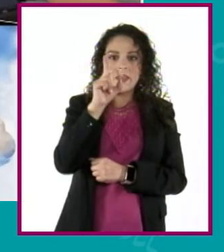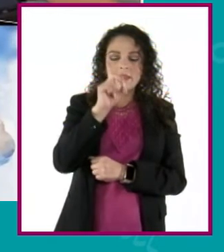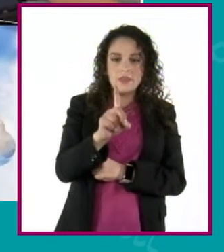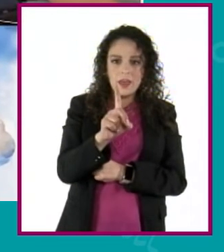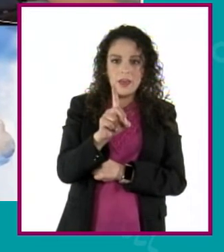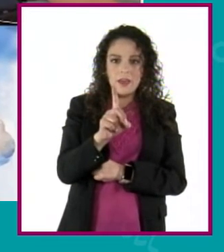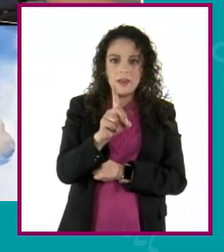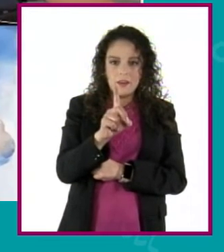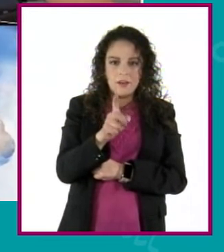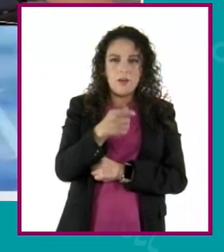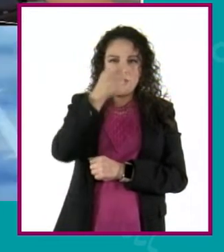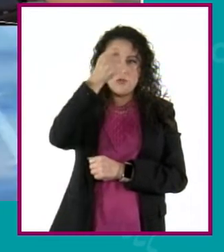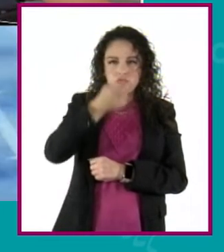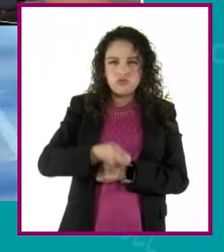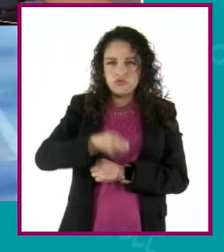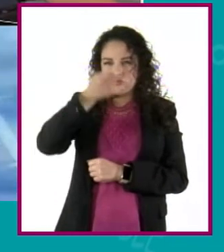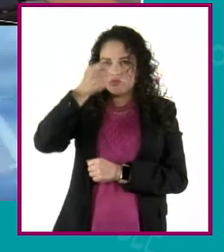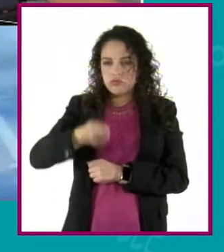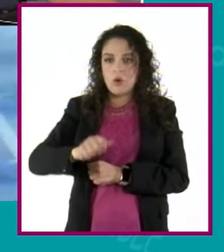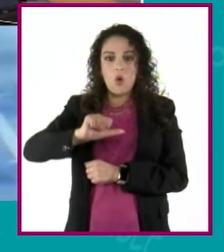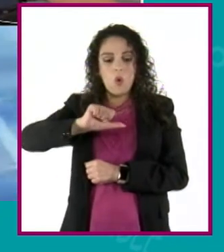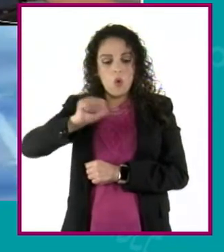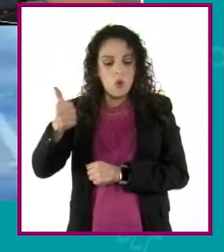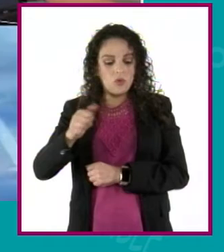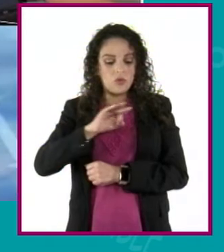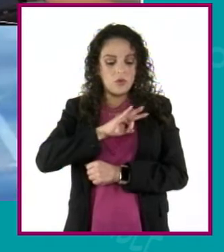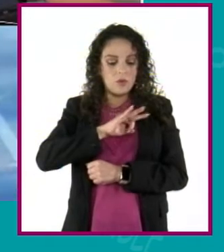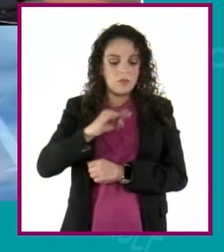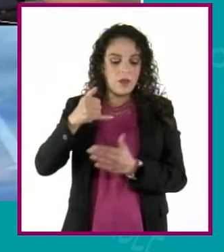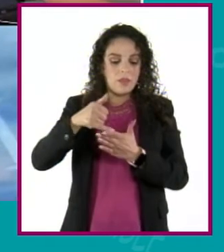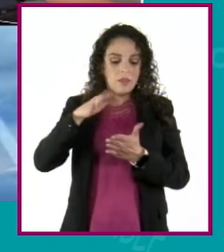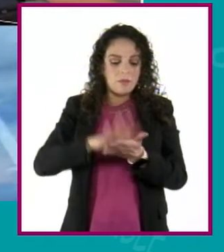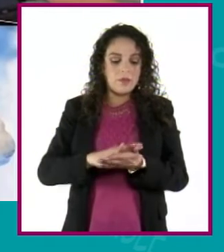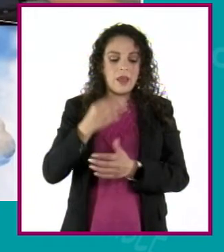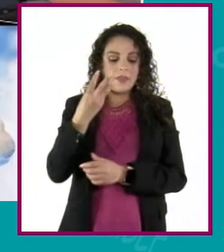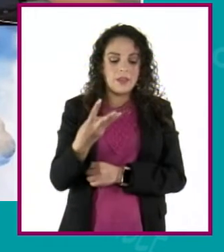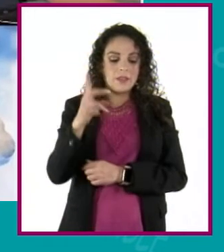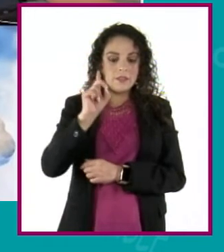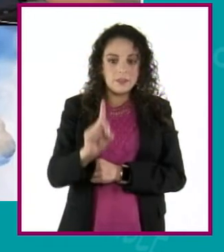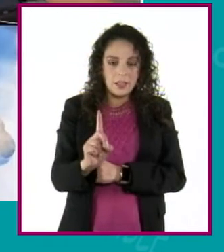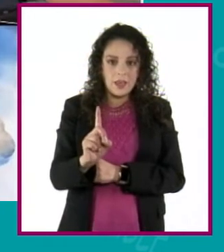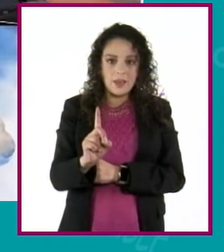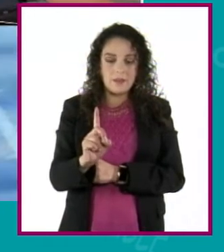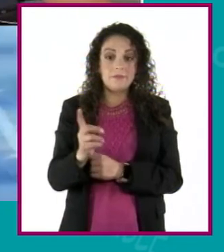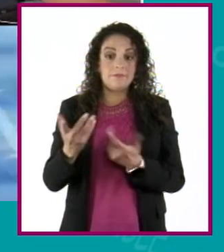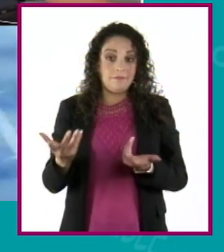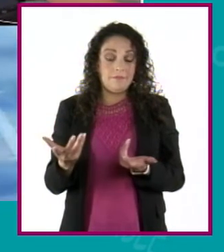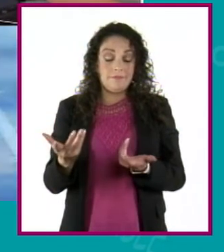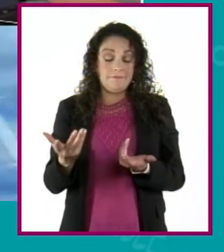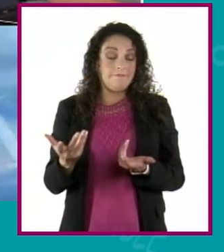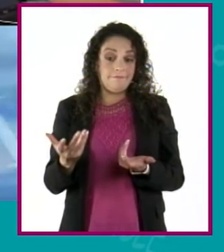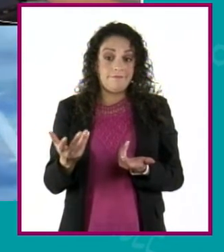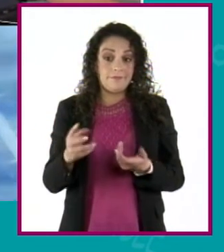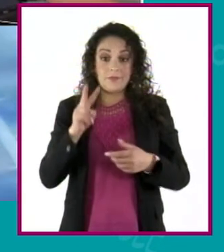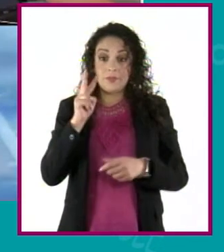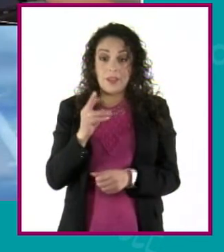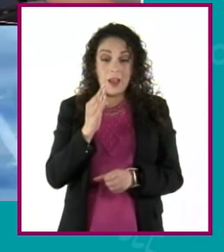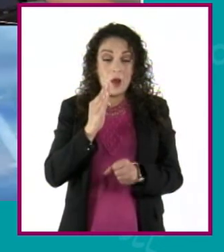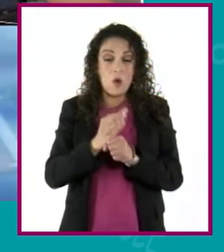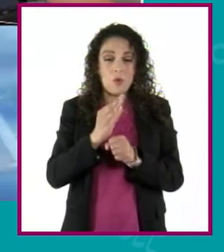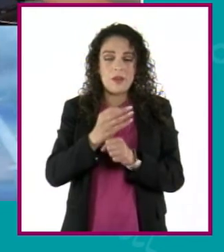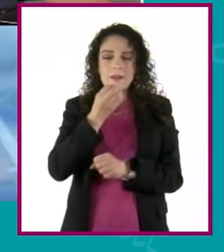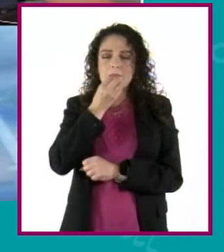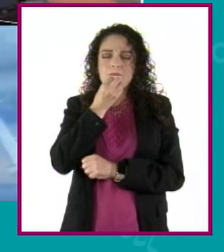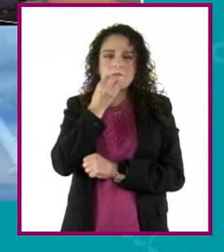unos prototipos que se hacen de plástico, son muy baratos y estamos en un punto que es muy bonito y como que